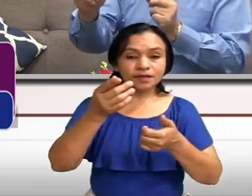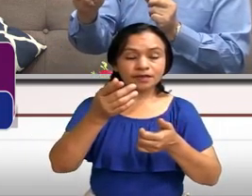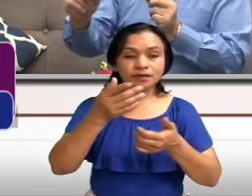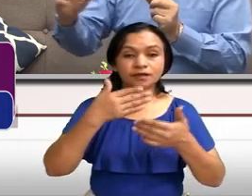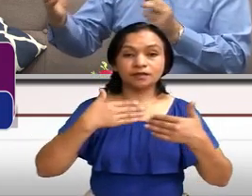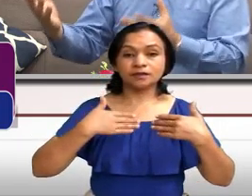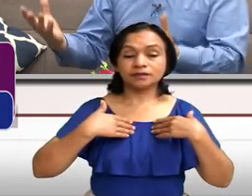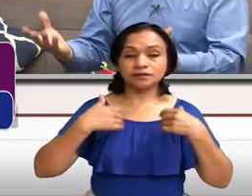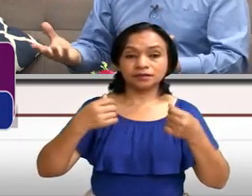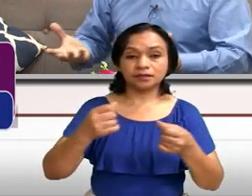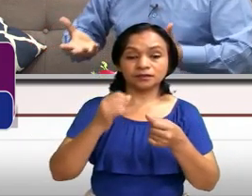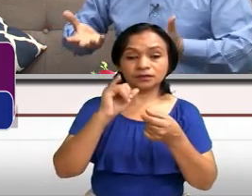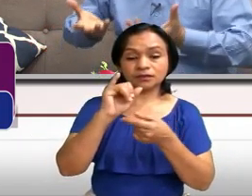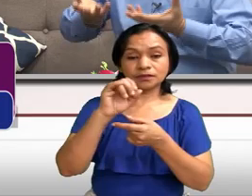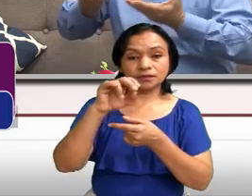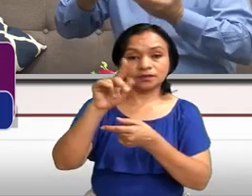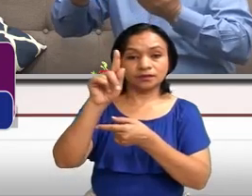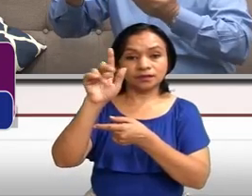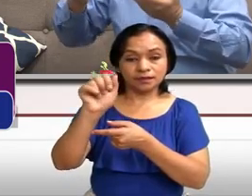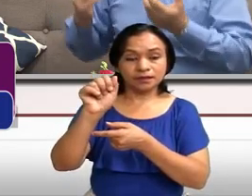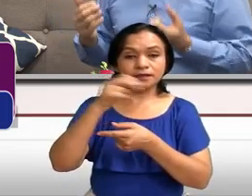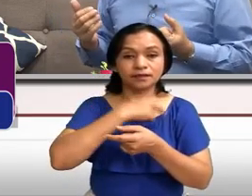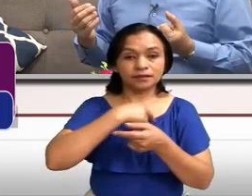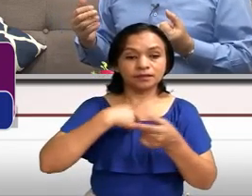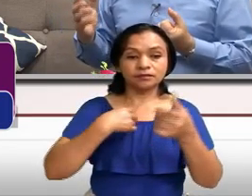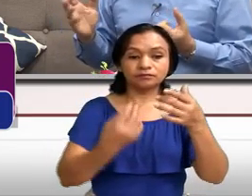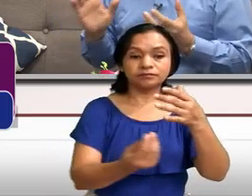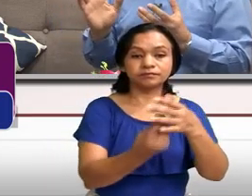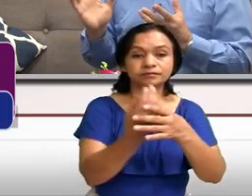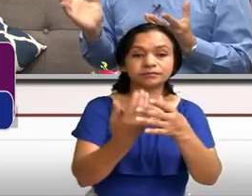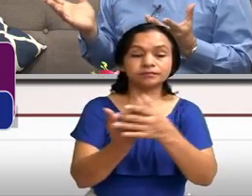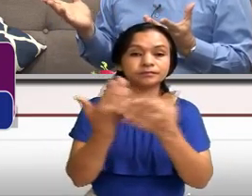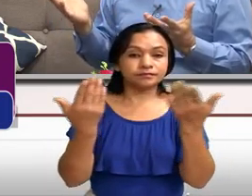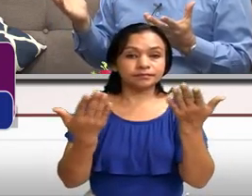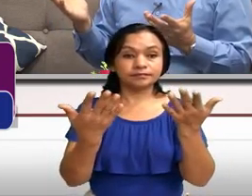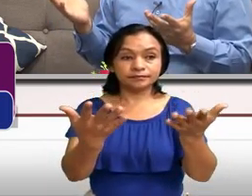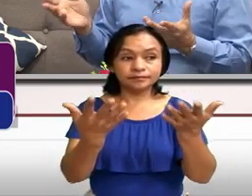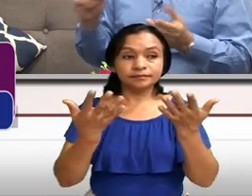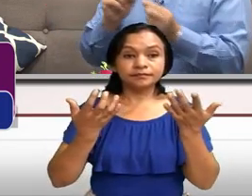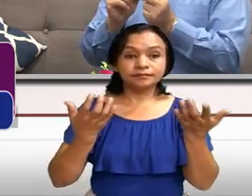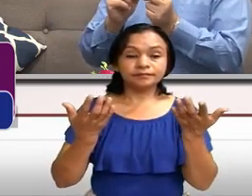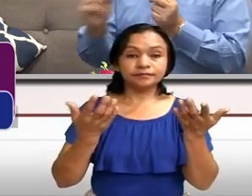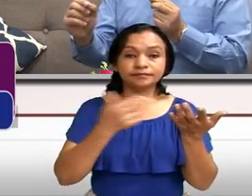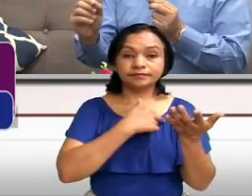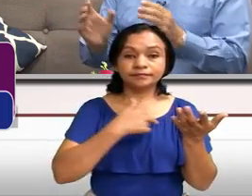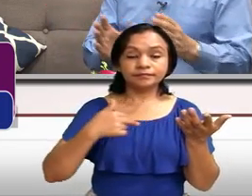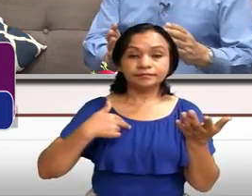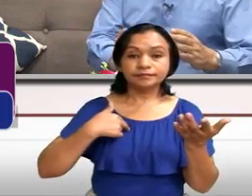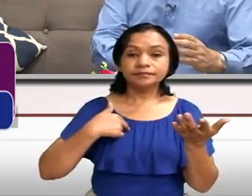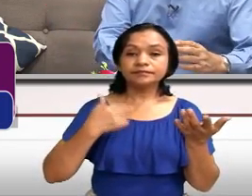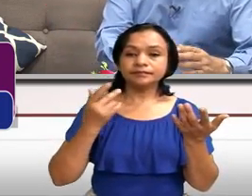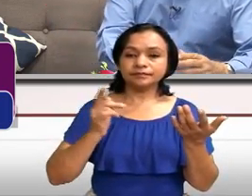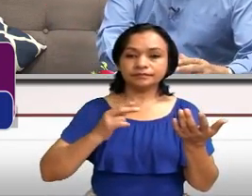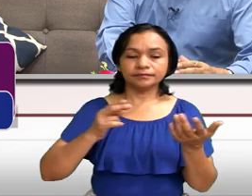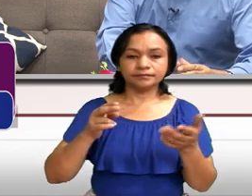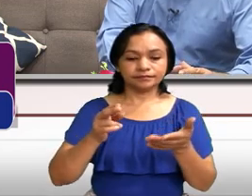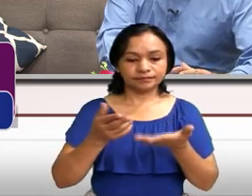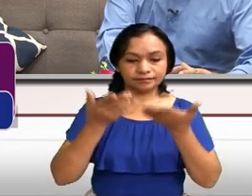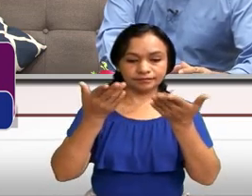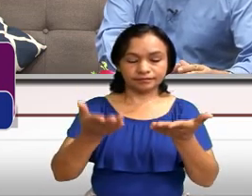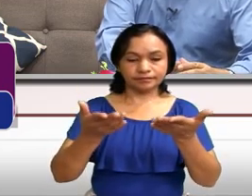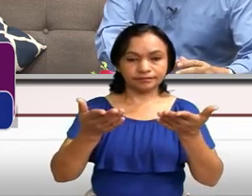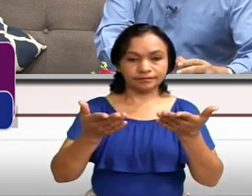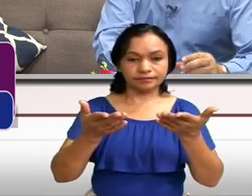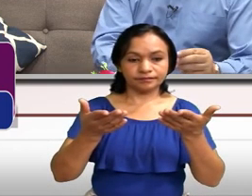estar las oficinas para la parte de levantar la productividad en el campo. ¿Qué es lo que perseguimos? Al llegar la fibra, también se le va a dotar de unos